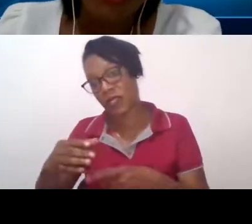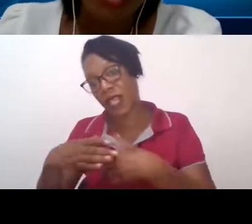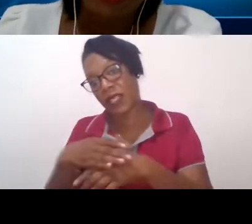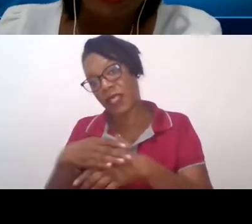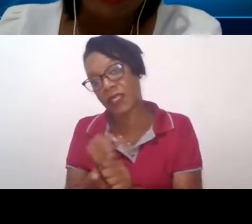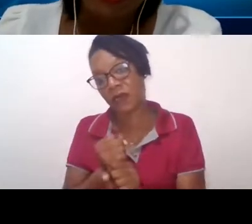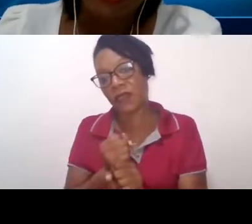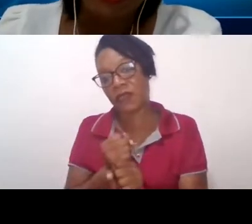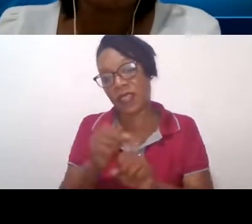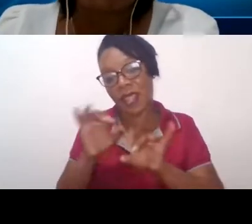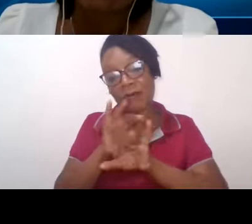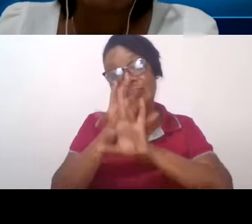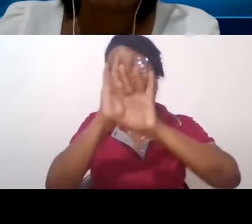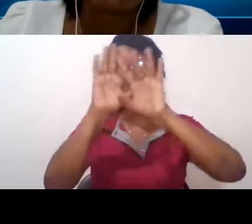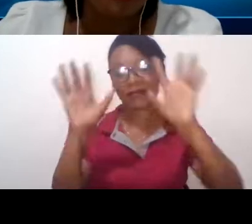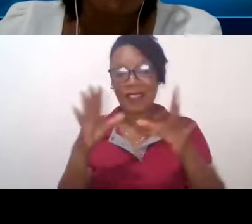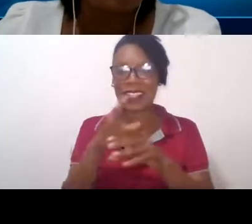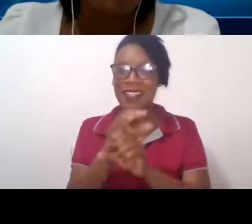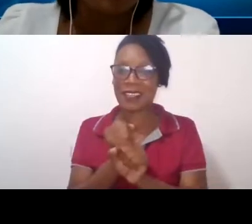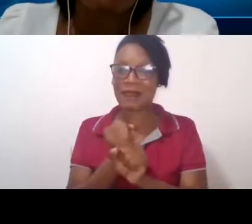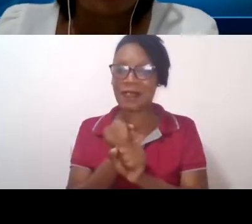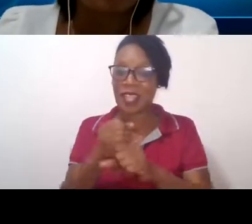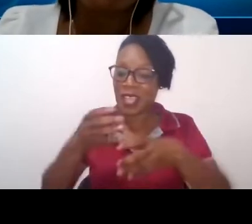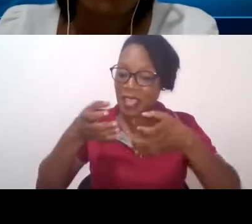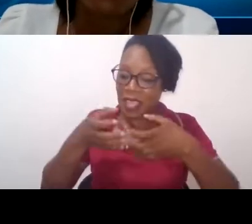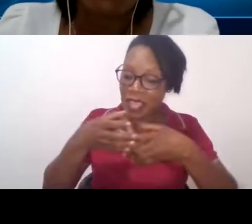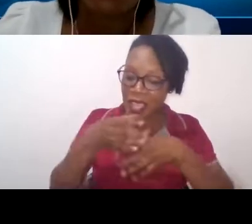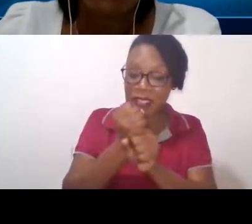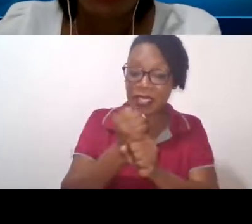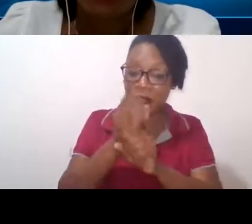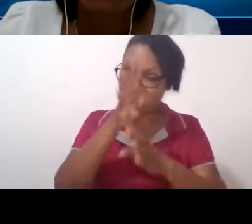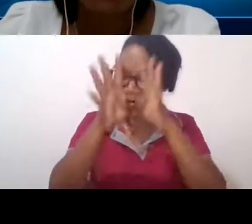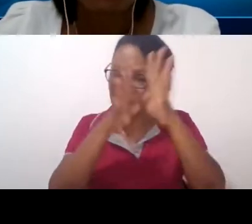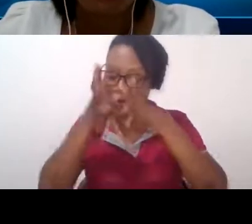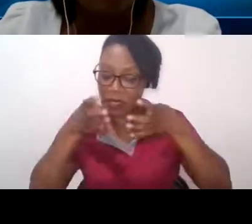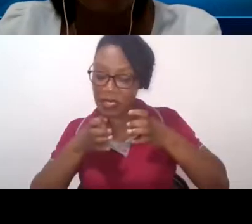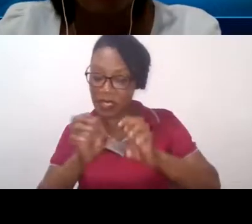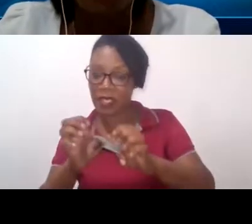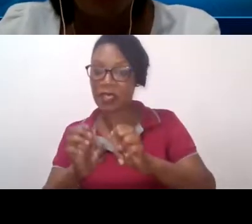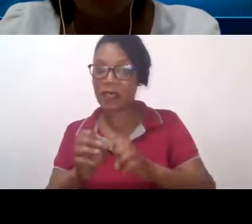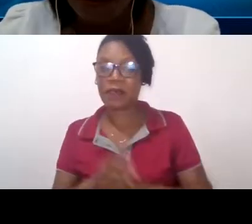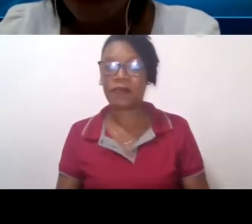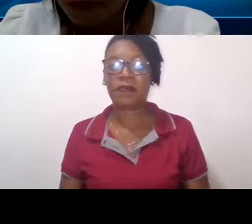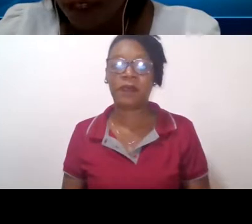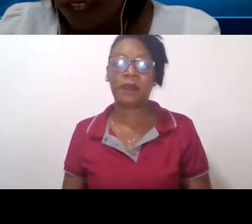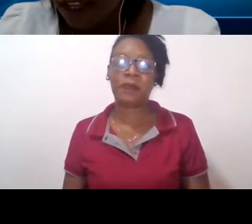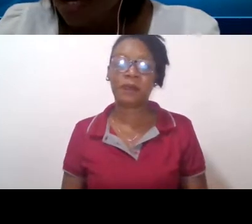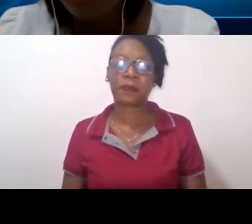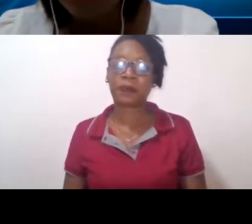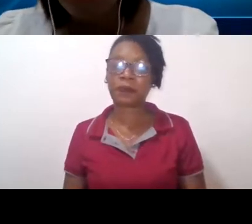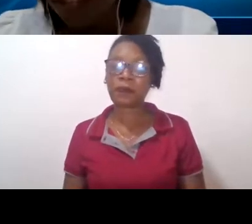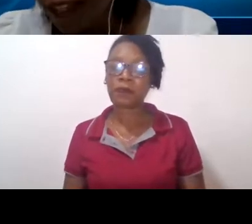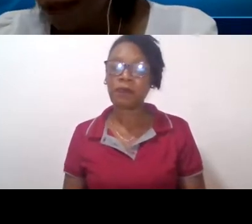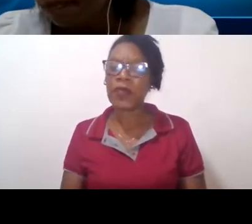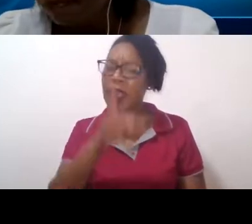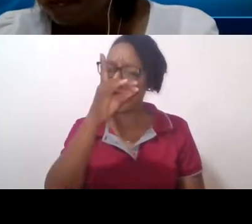hacemos a la hora de crear nuestras estrategias de mediación basadas en lo que es el dual diseño universal. Creo